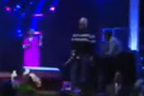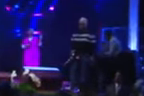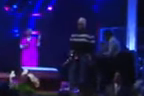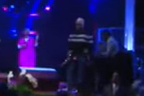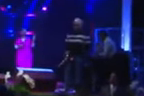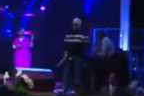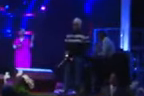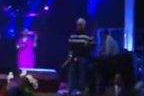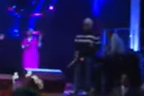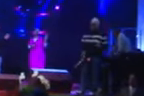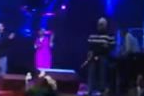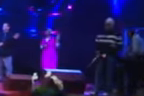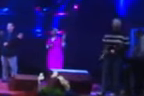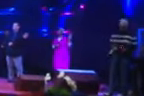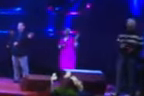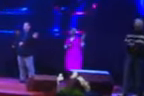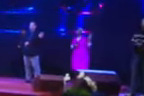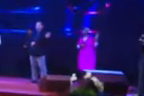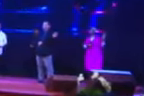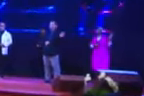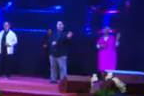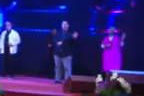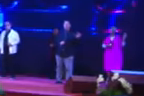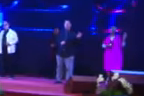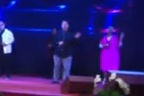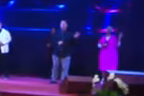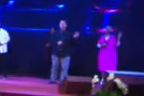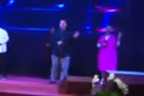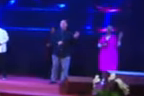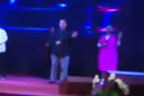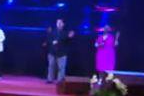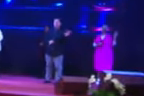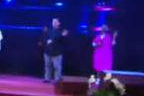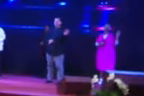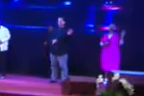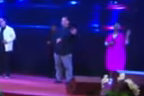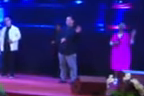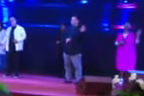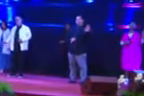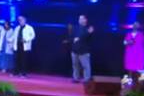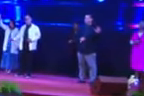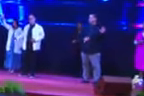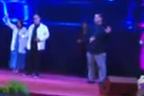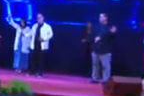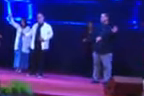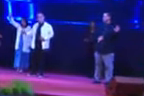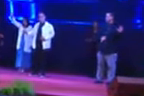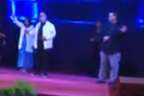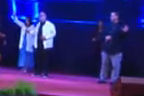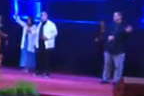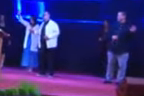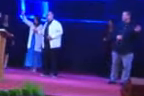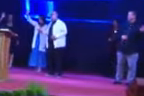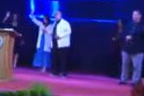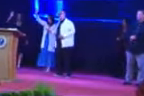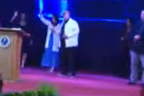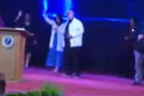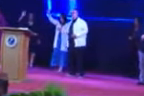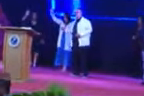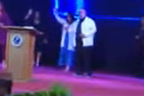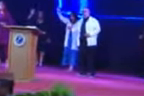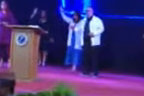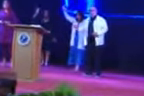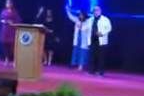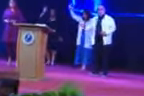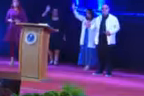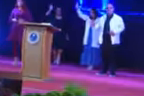Todo yugo, toda mentira del enemigo, toda maldición sobre nuestras vidas